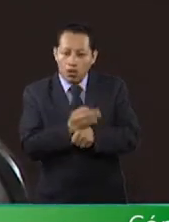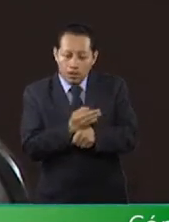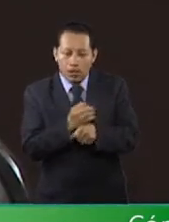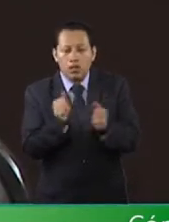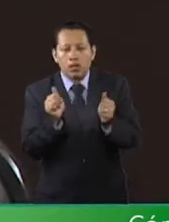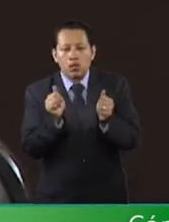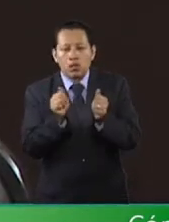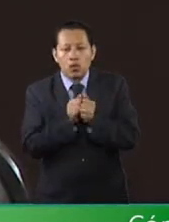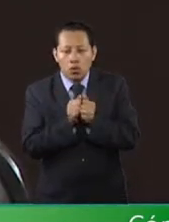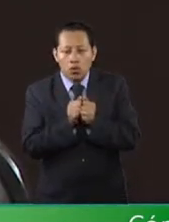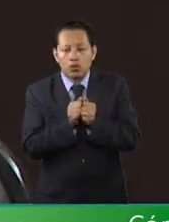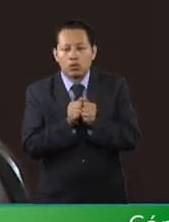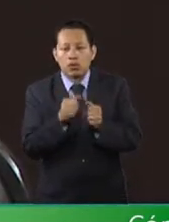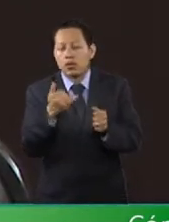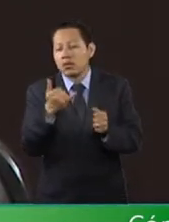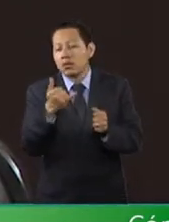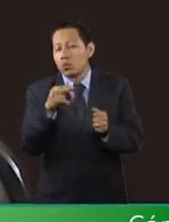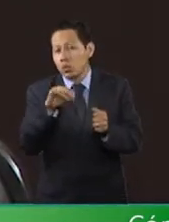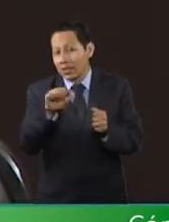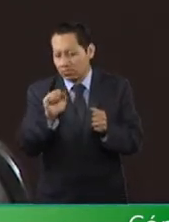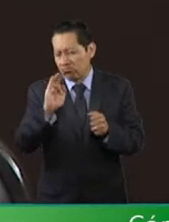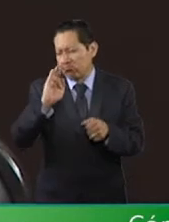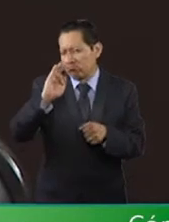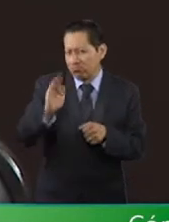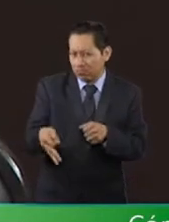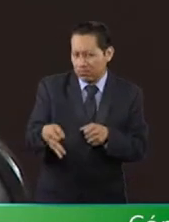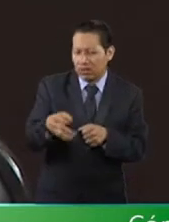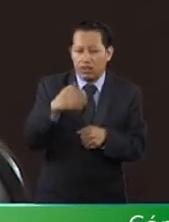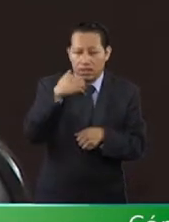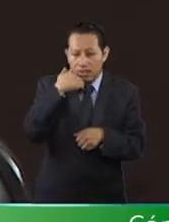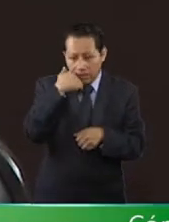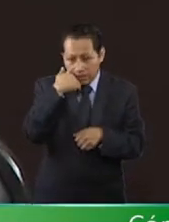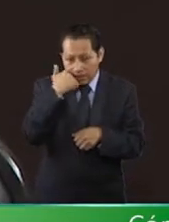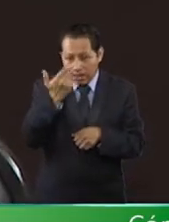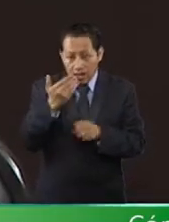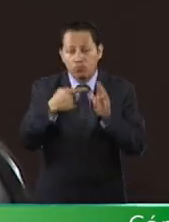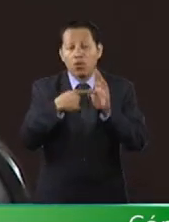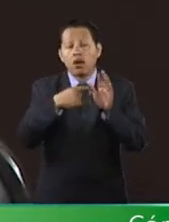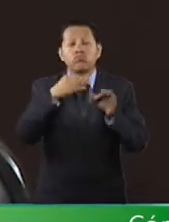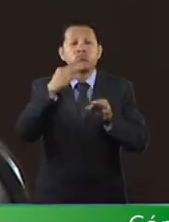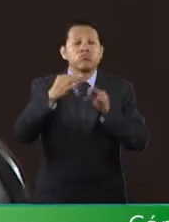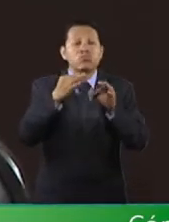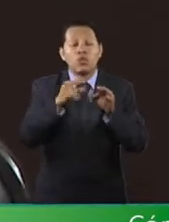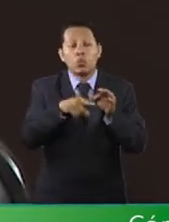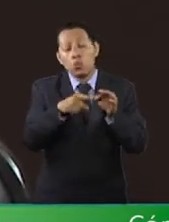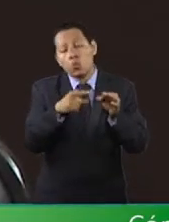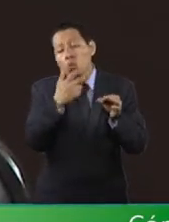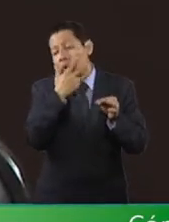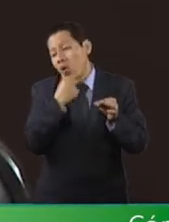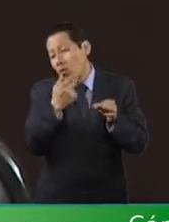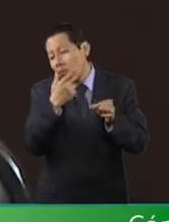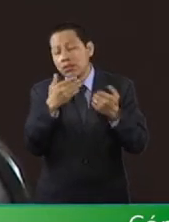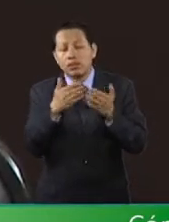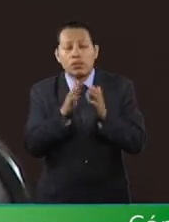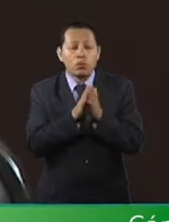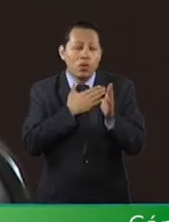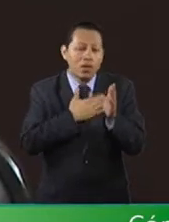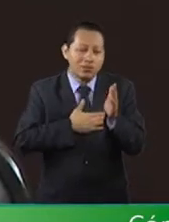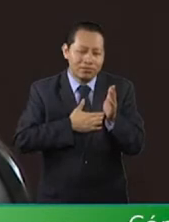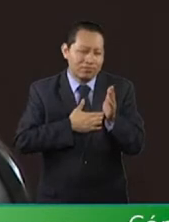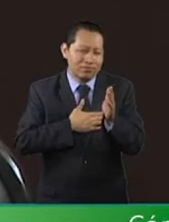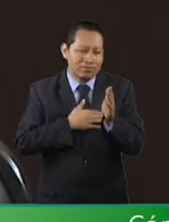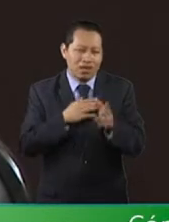alegría a los yunes que quieren venderlos como prohombres de la Democracia cuando son